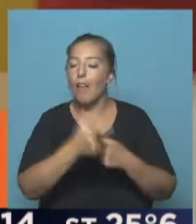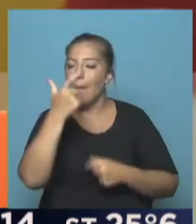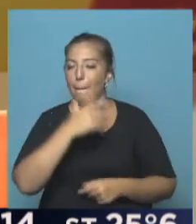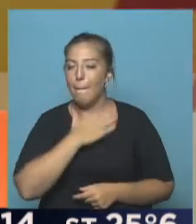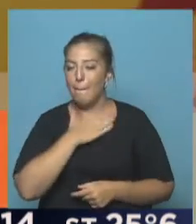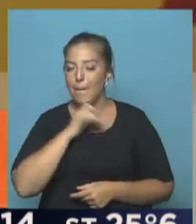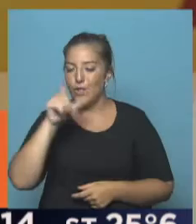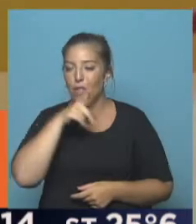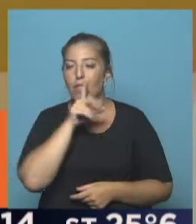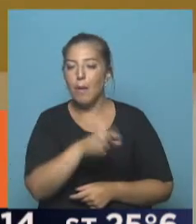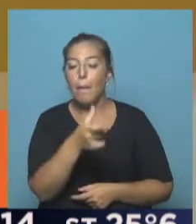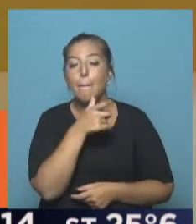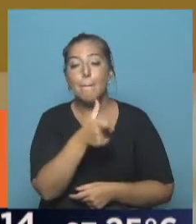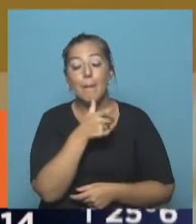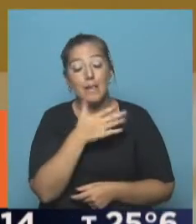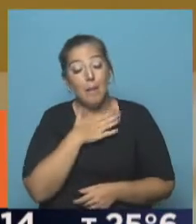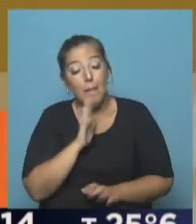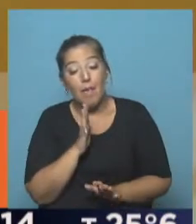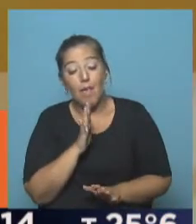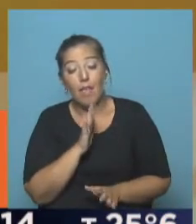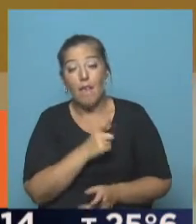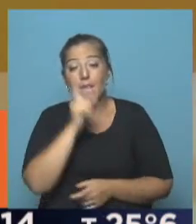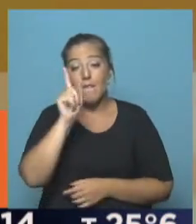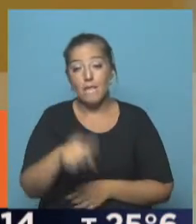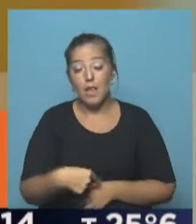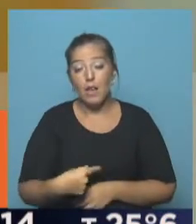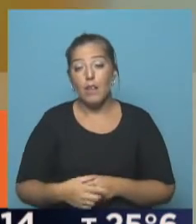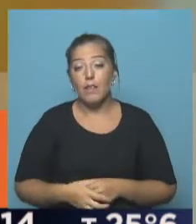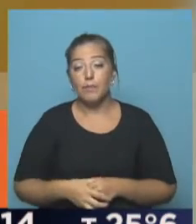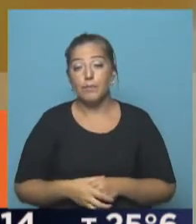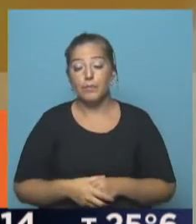de Trump, que me parece a mí que va a terminar generando